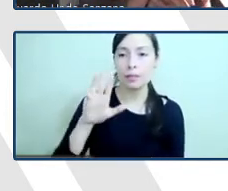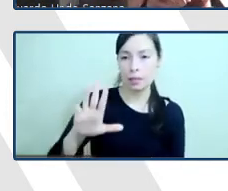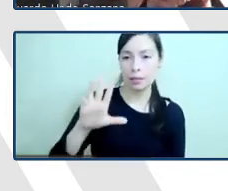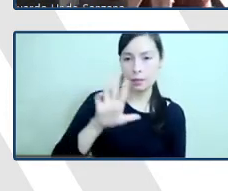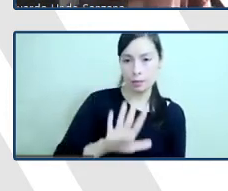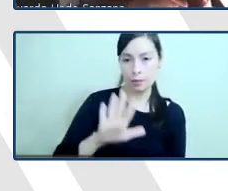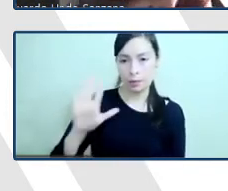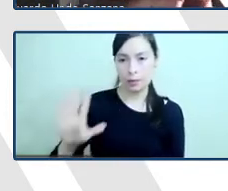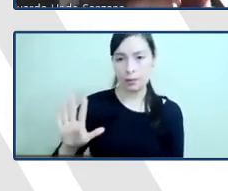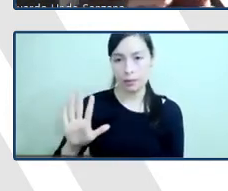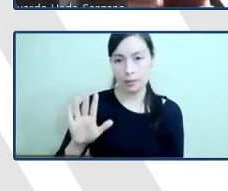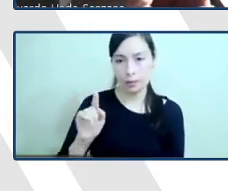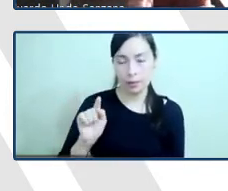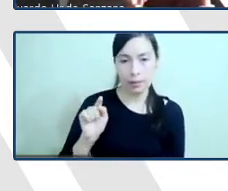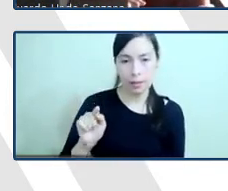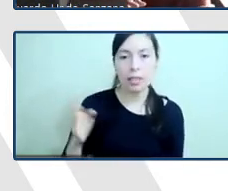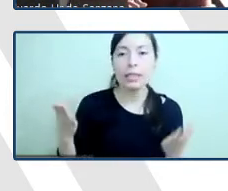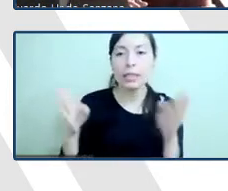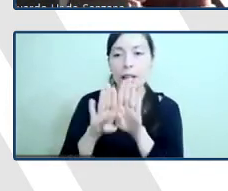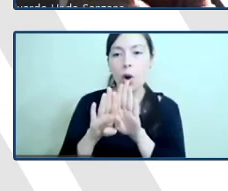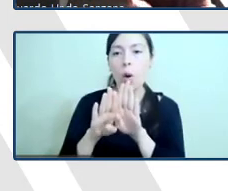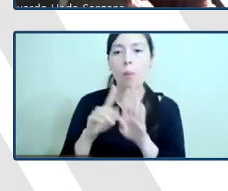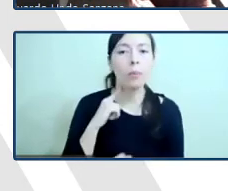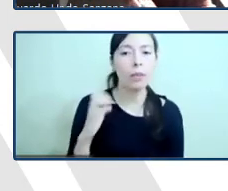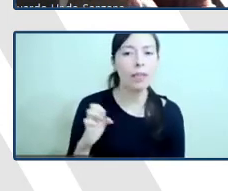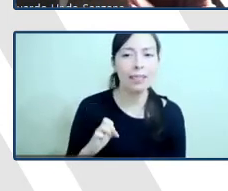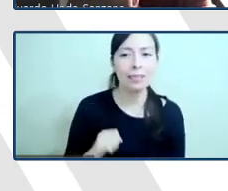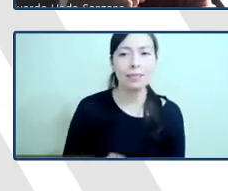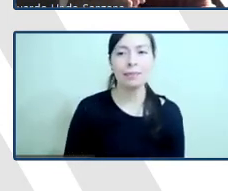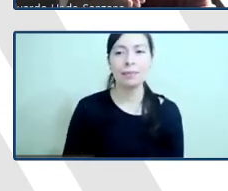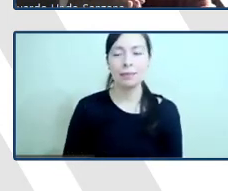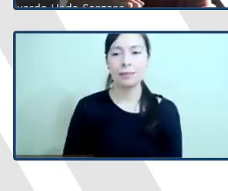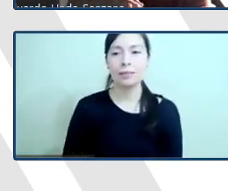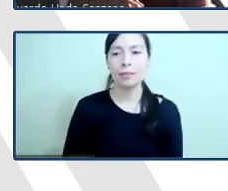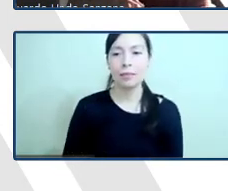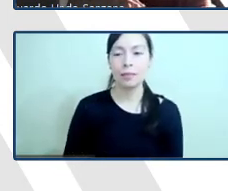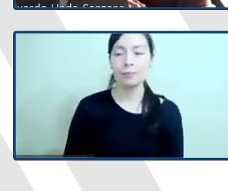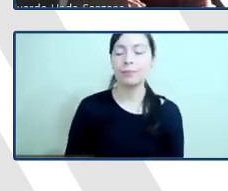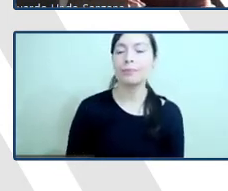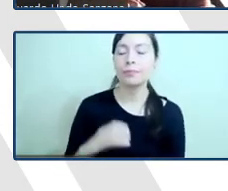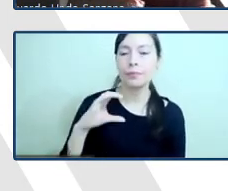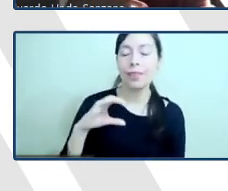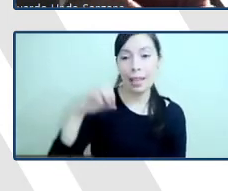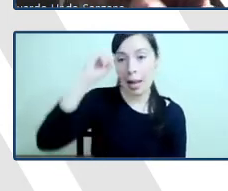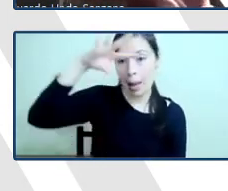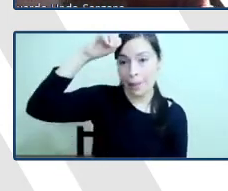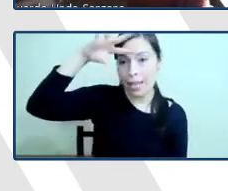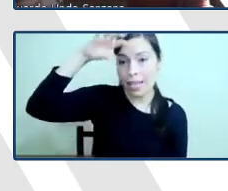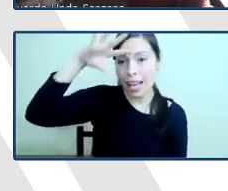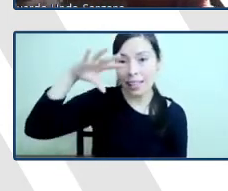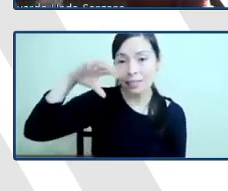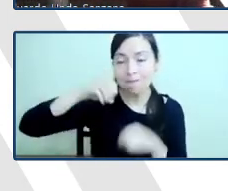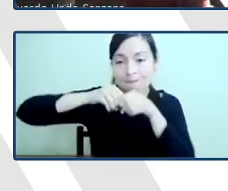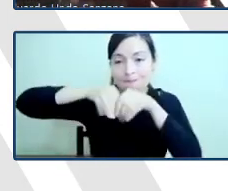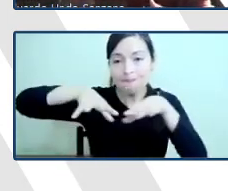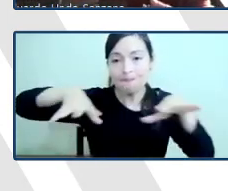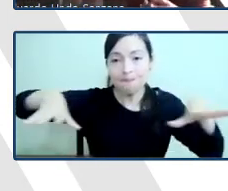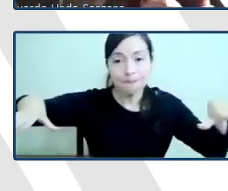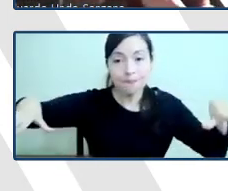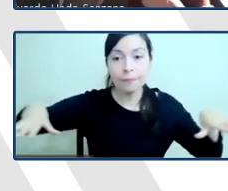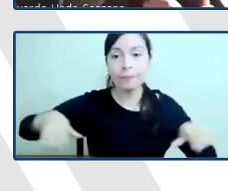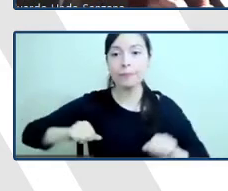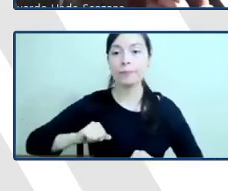1955, ¿y saben por qué cerró? Cerró porque Chuquicamata, la mina, había expandido sus operaciones,